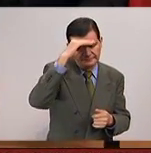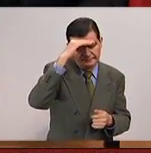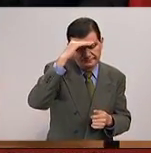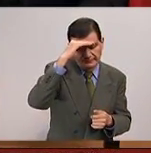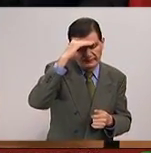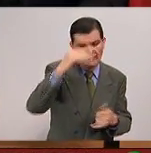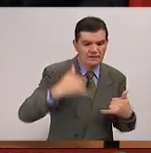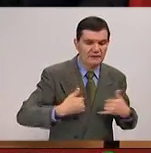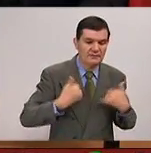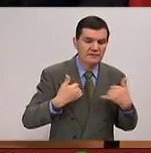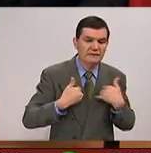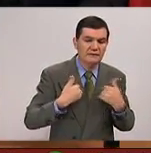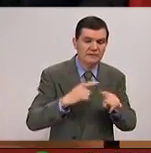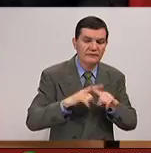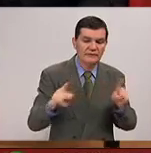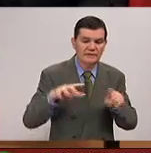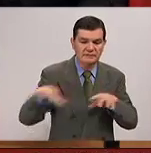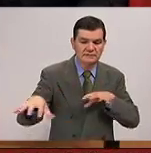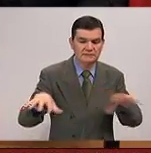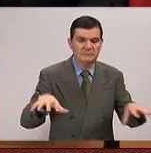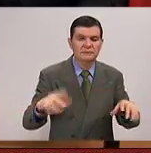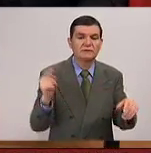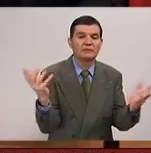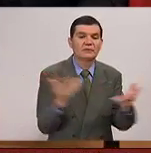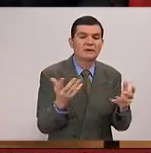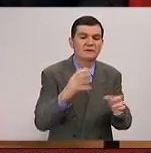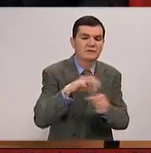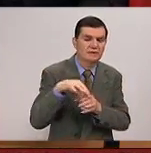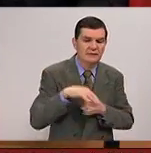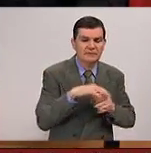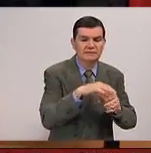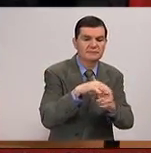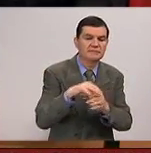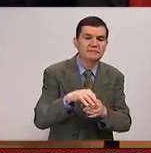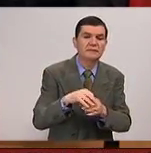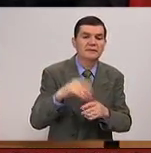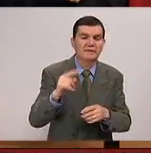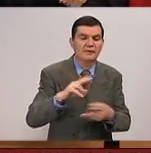pensamiento de los jóvenes distinto los está haciendo votar